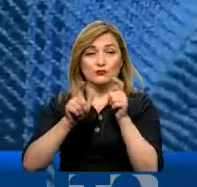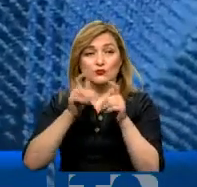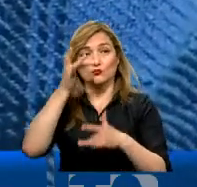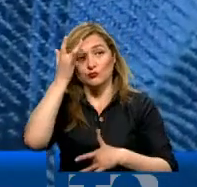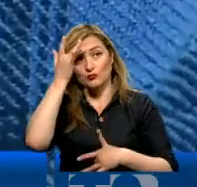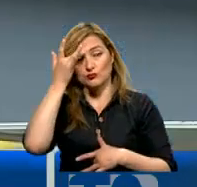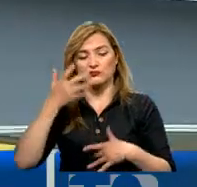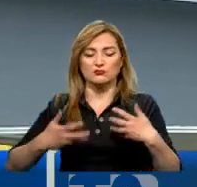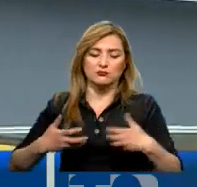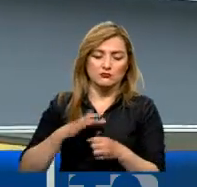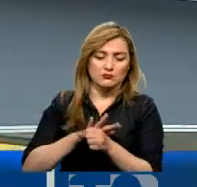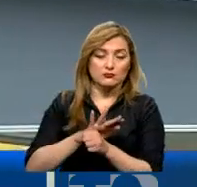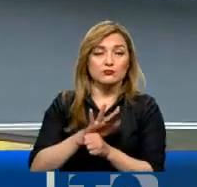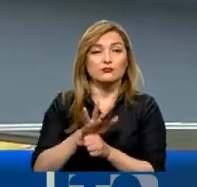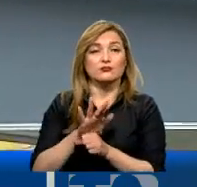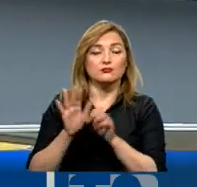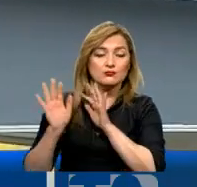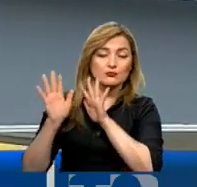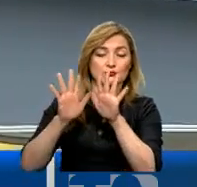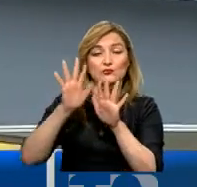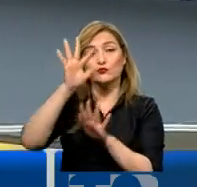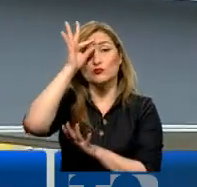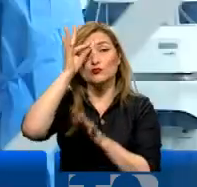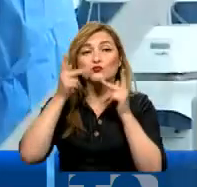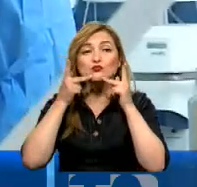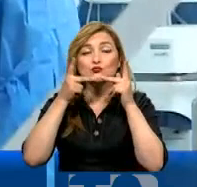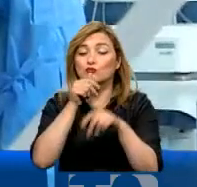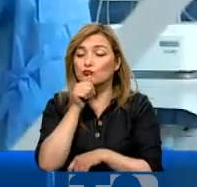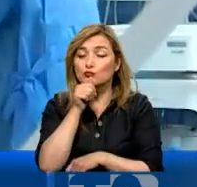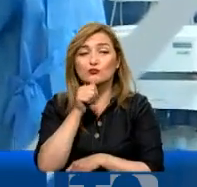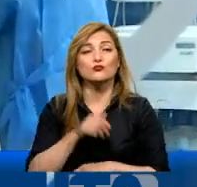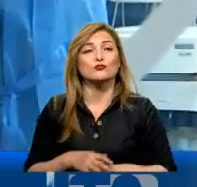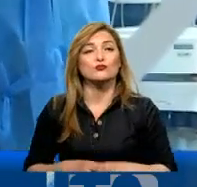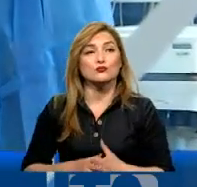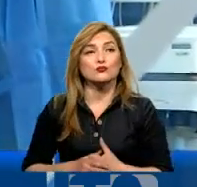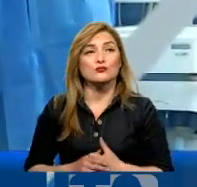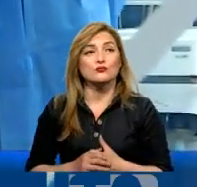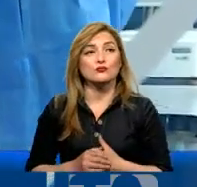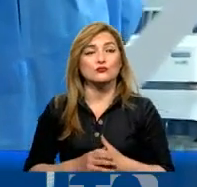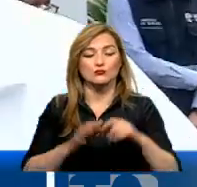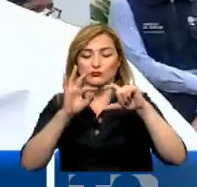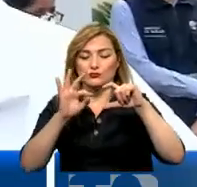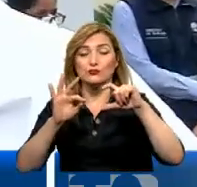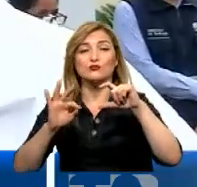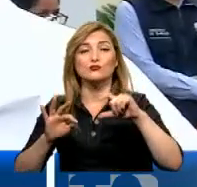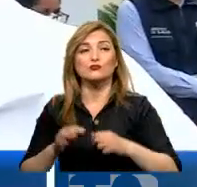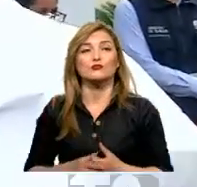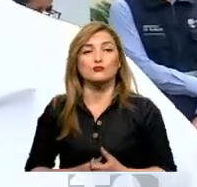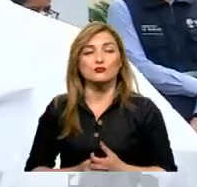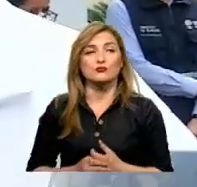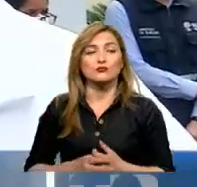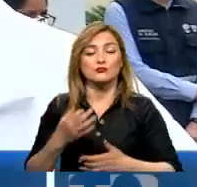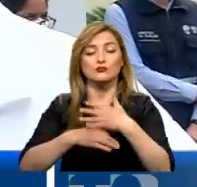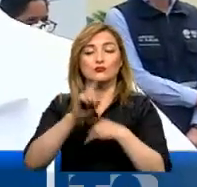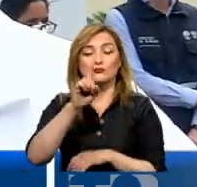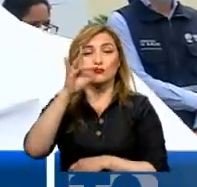con síntomas de COVID-19 que acuden a los hospitales públicos y privados de la ciudad iría en descenso. Nosotros registramos